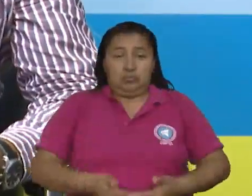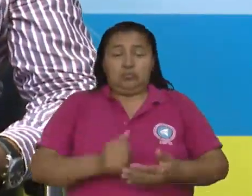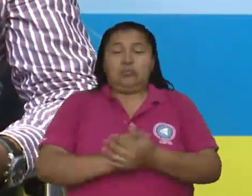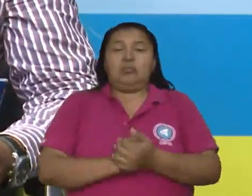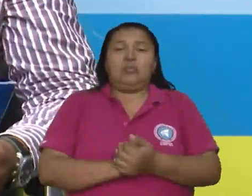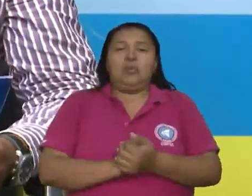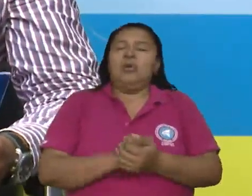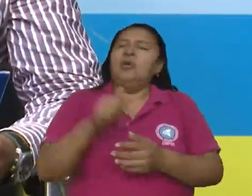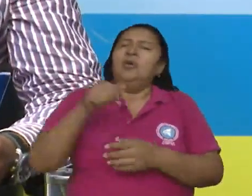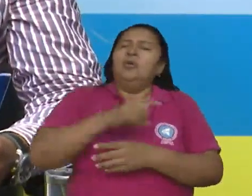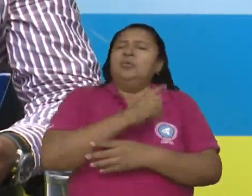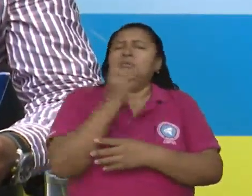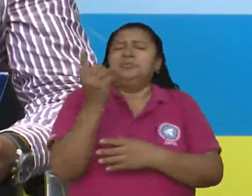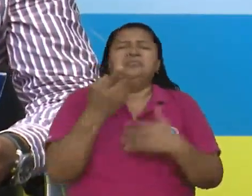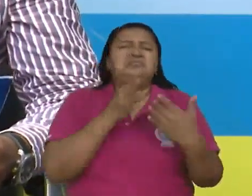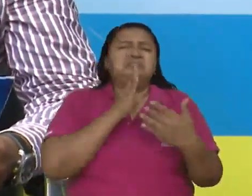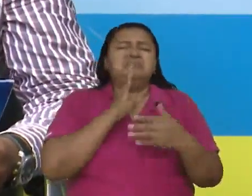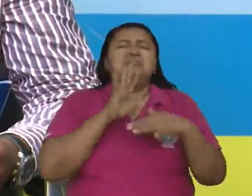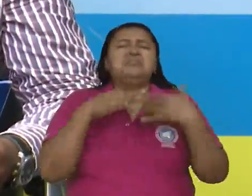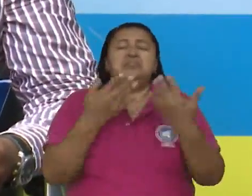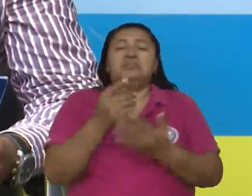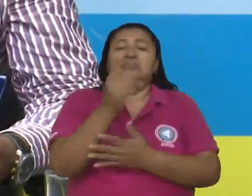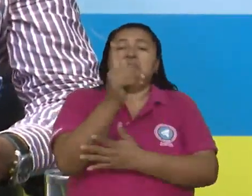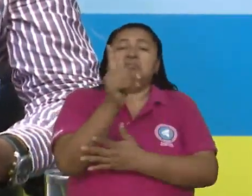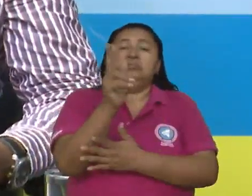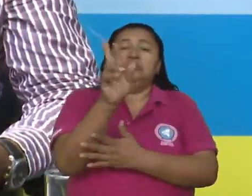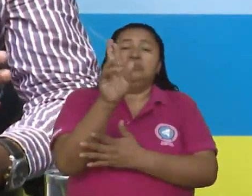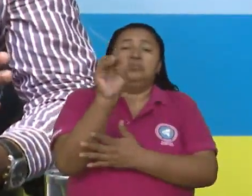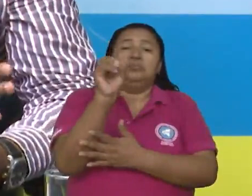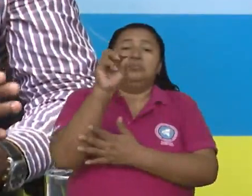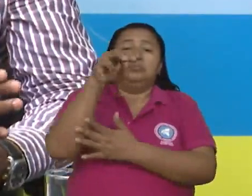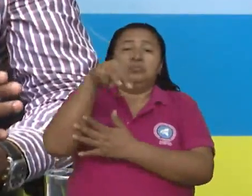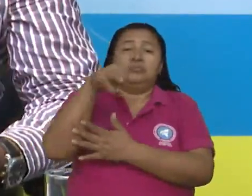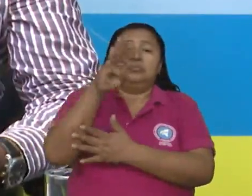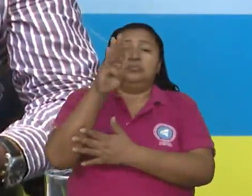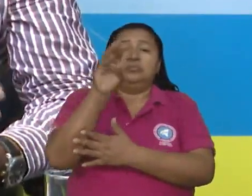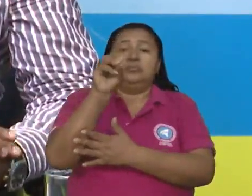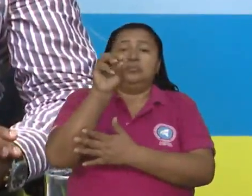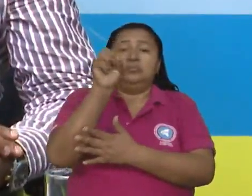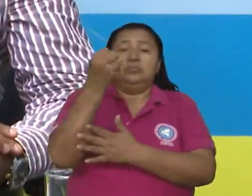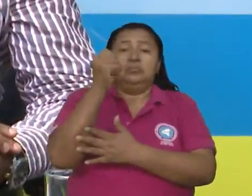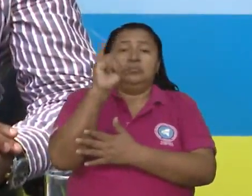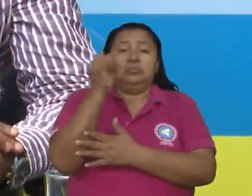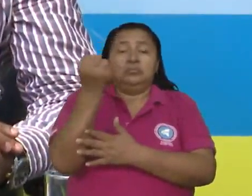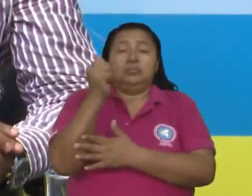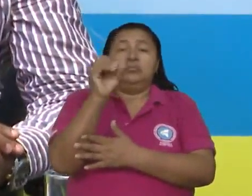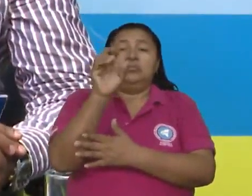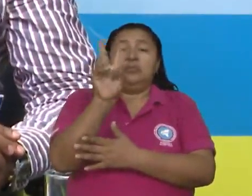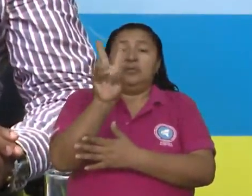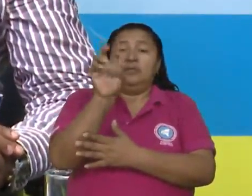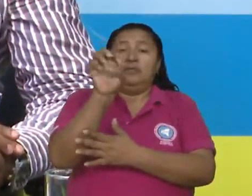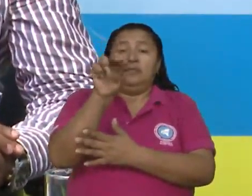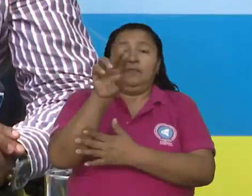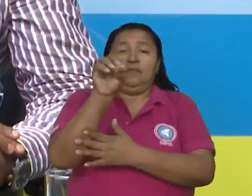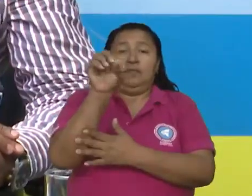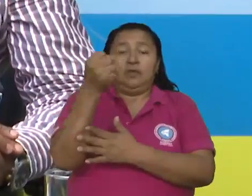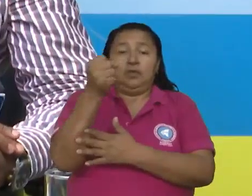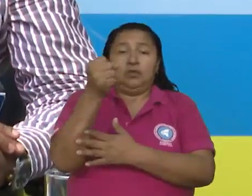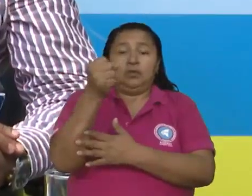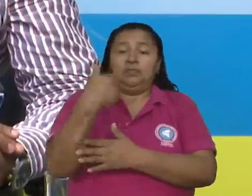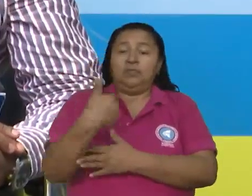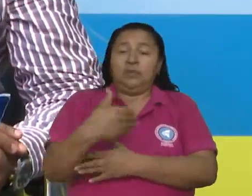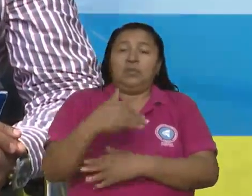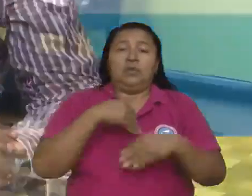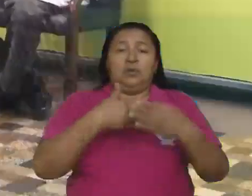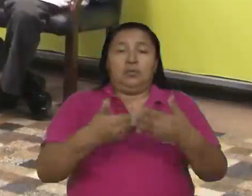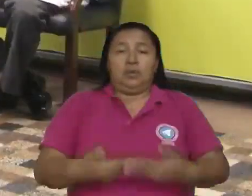El día de hoy vamos a hablar de la trombosis venosa en el embarazo. Para ello hemos invitado al doctor